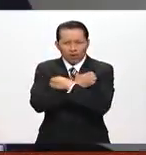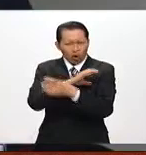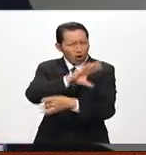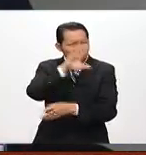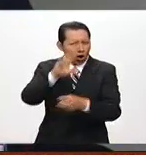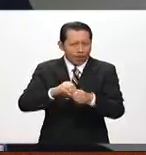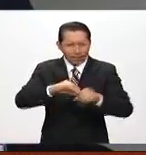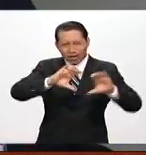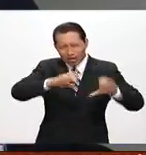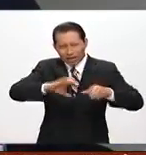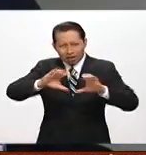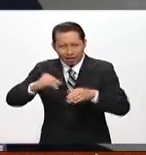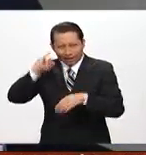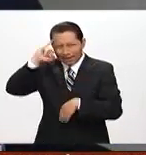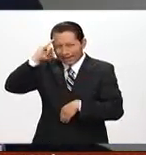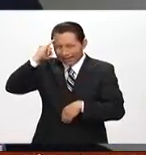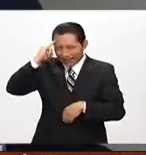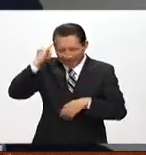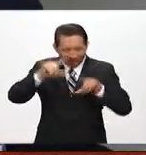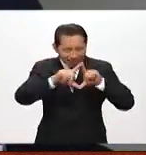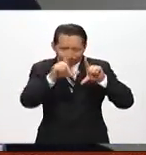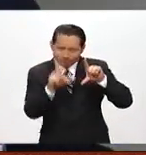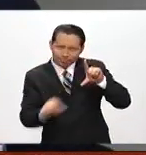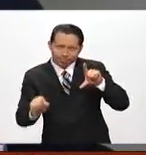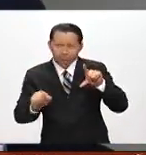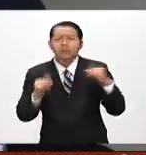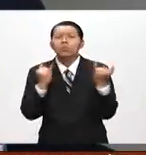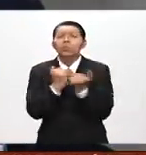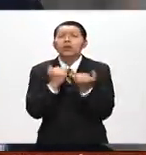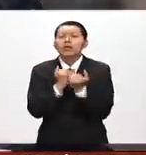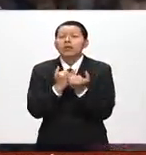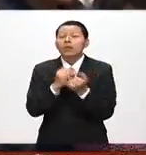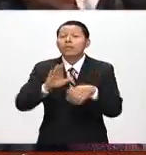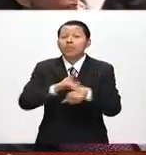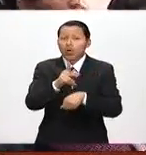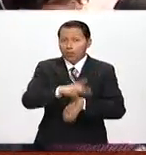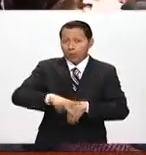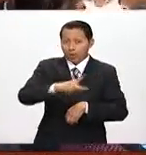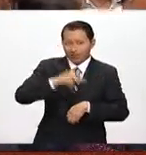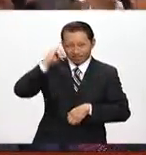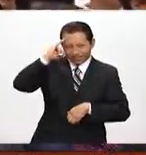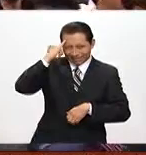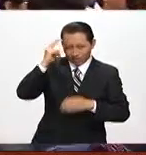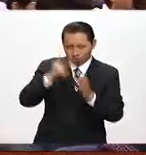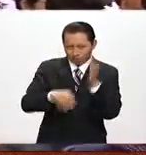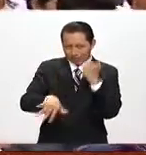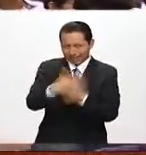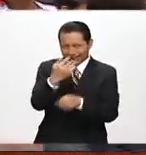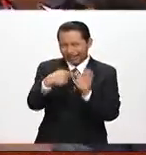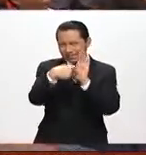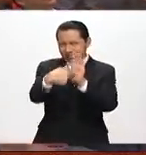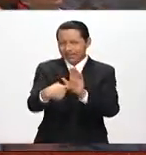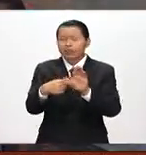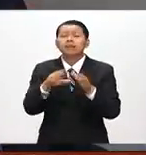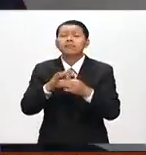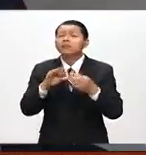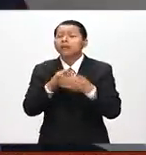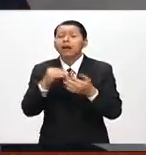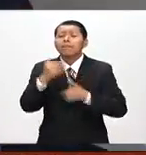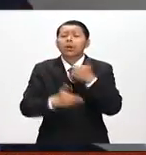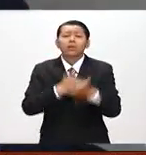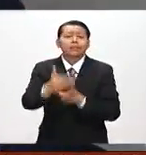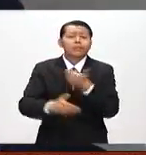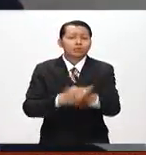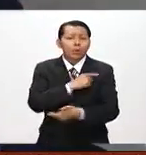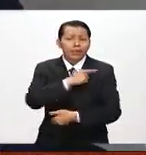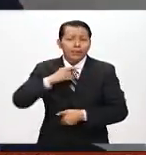comunidades indígenas de este país. Al presentar el panorama educativo de la población indígena 2015, se destacó que en este proceso se debe